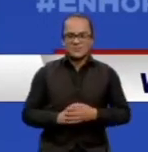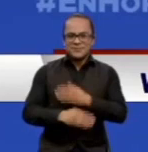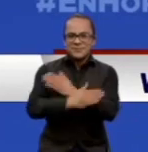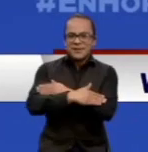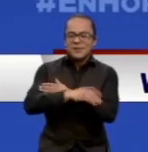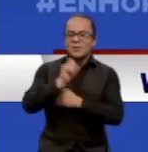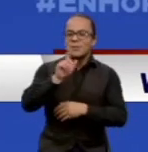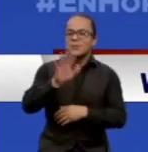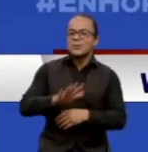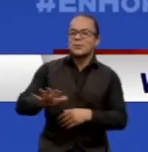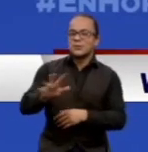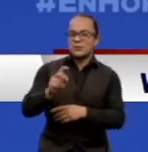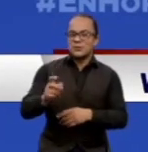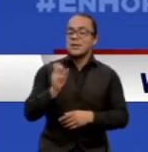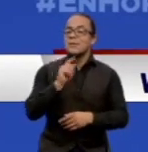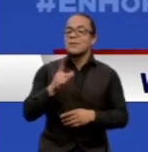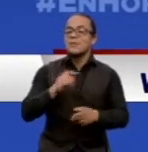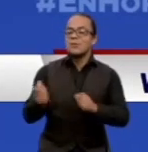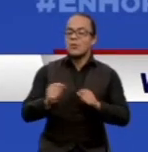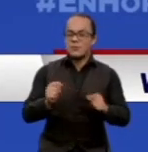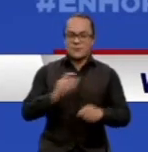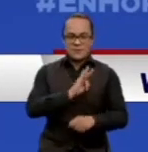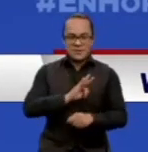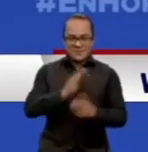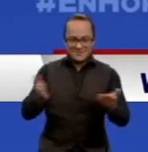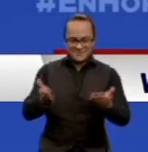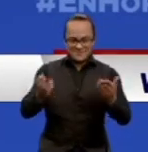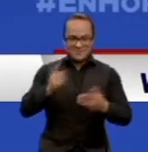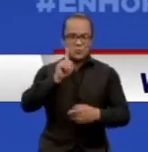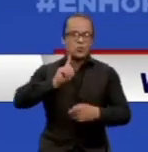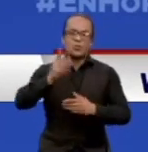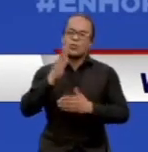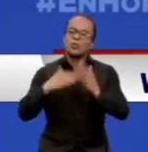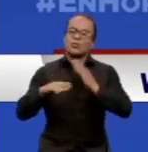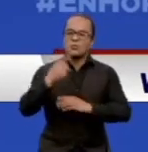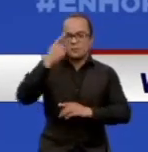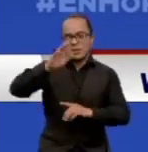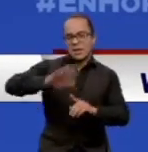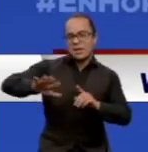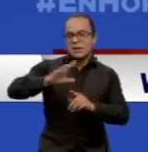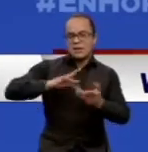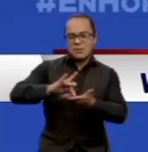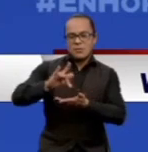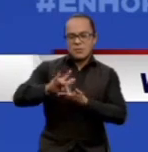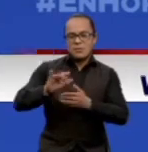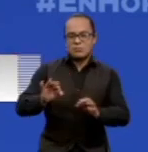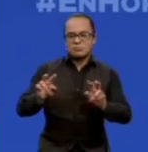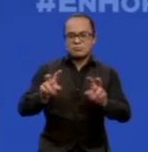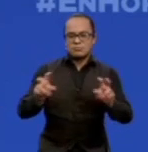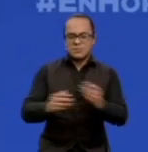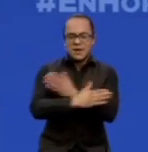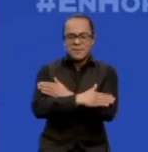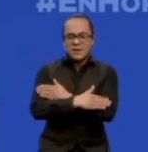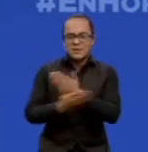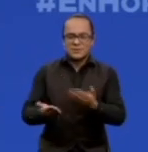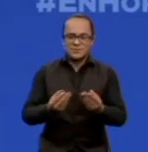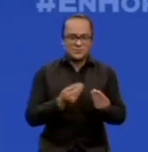ti y una porra a todas las mujeres que hay que honrar para que tengamos esa contribución, Gina. Un Así es. abrazo.